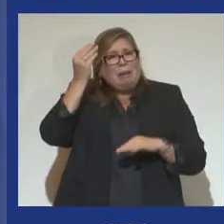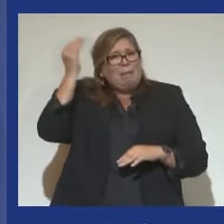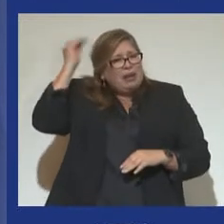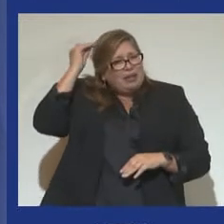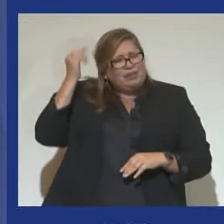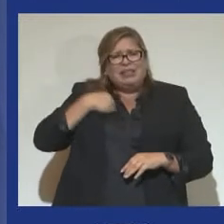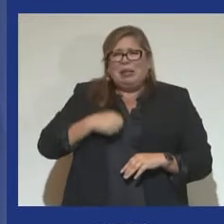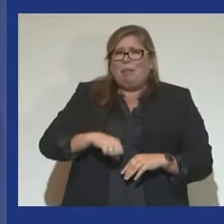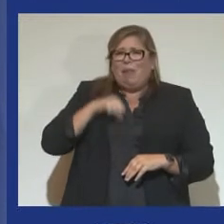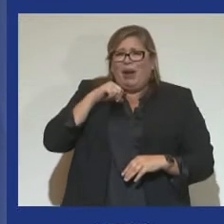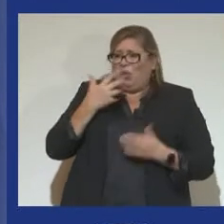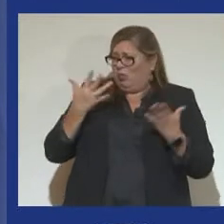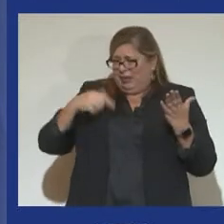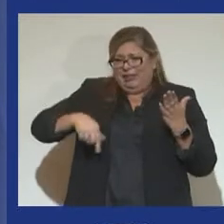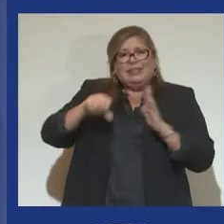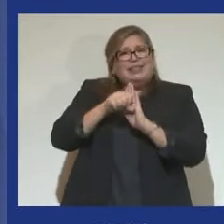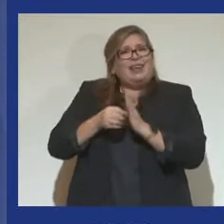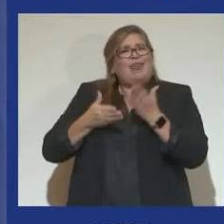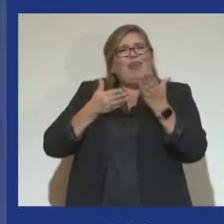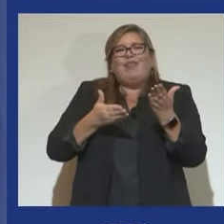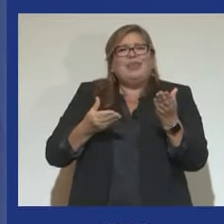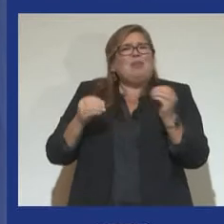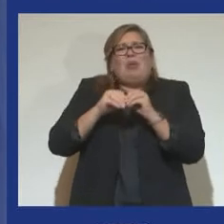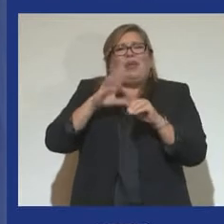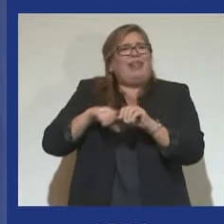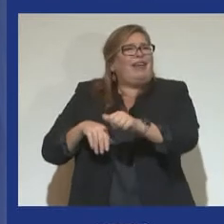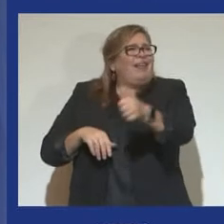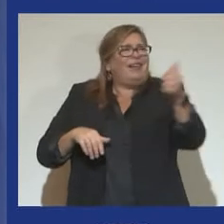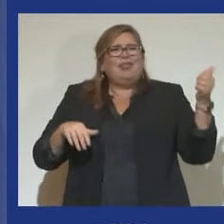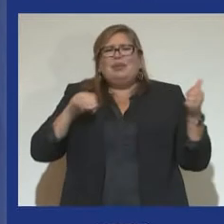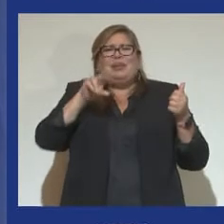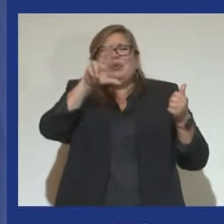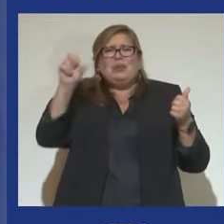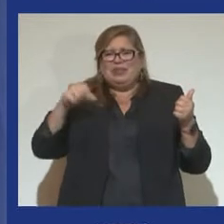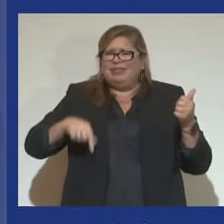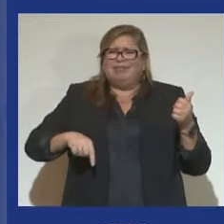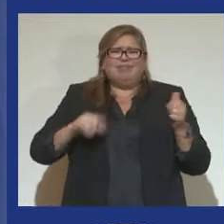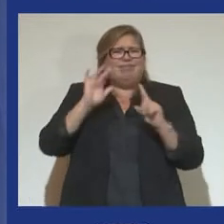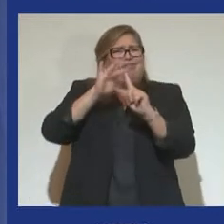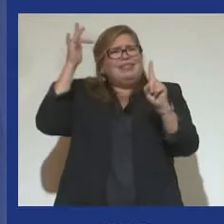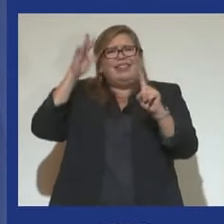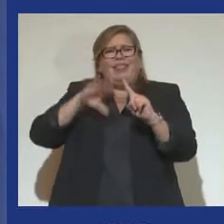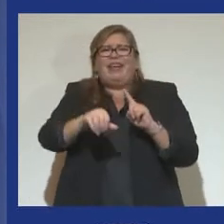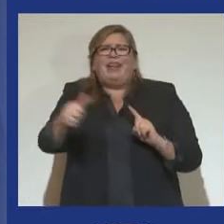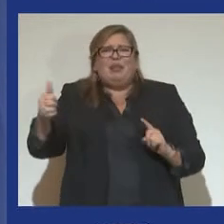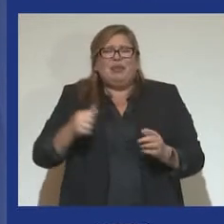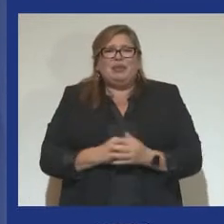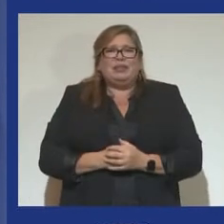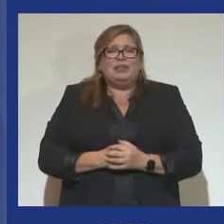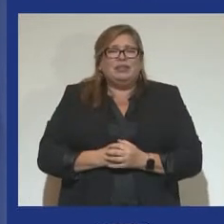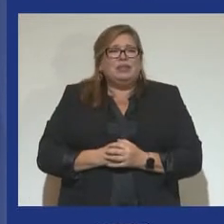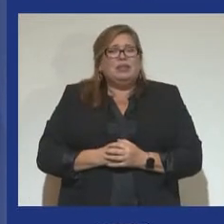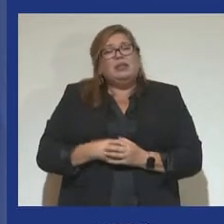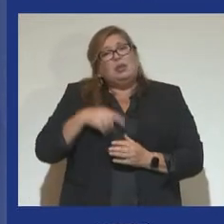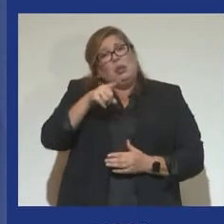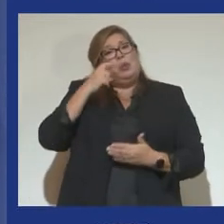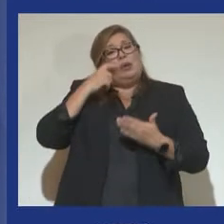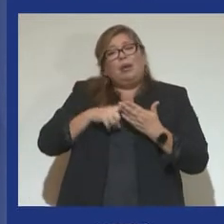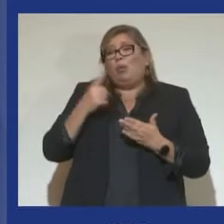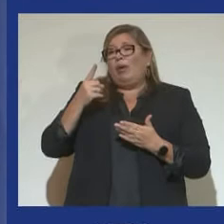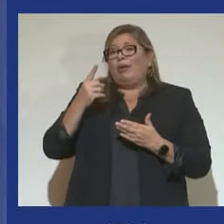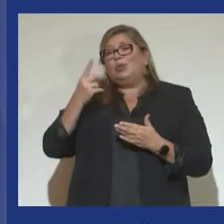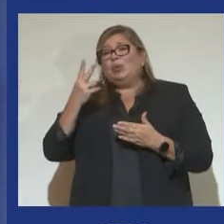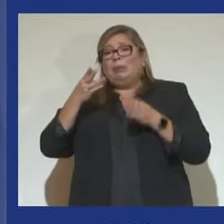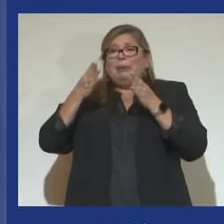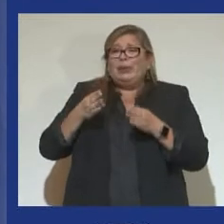de lo que este estado tiene que ofrecer que no ningún otro estado en la unión edad que ofrezca usted identificó a un par de personas